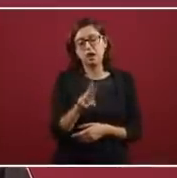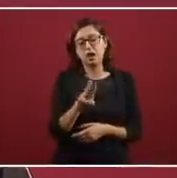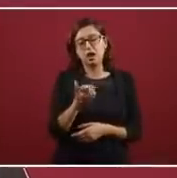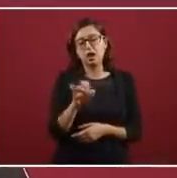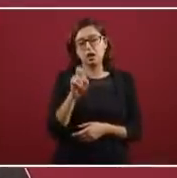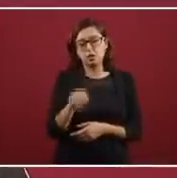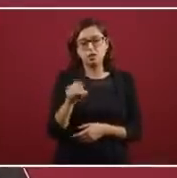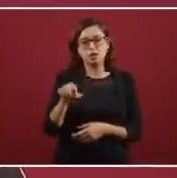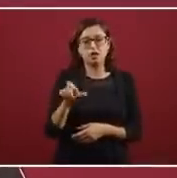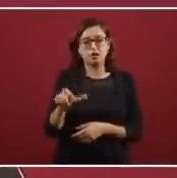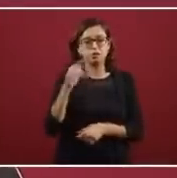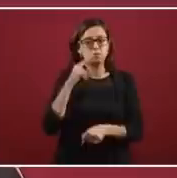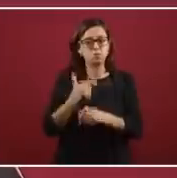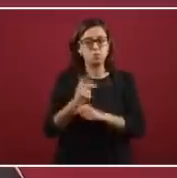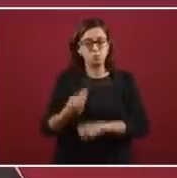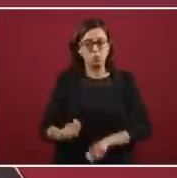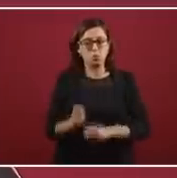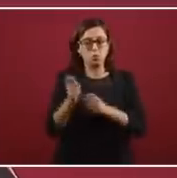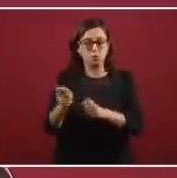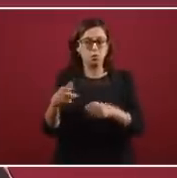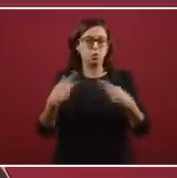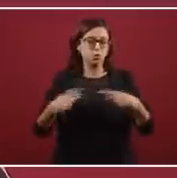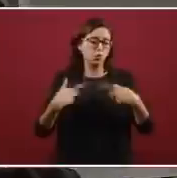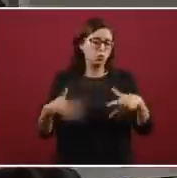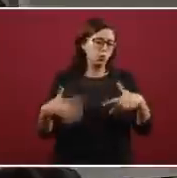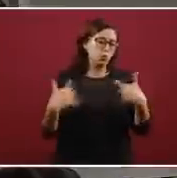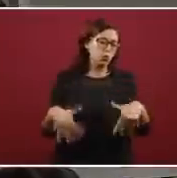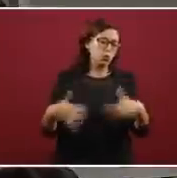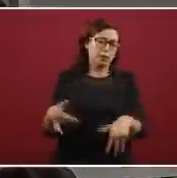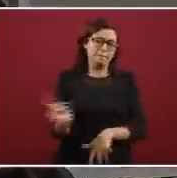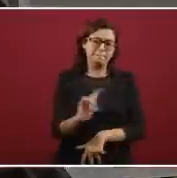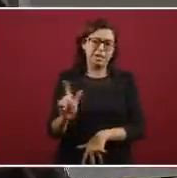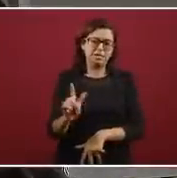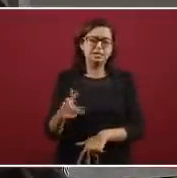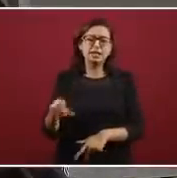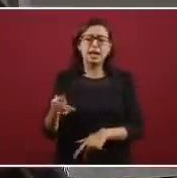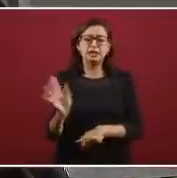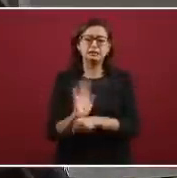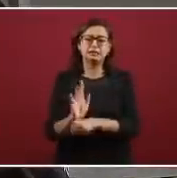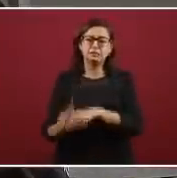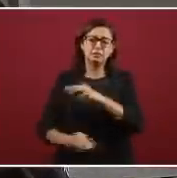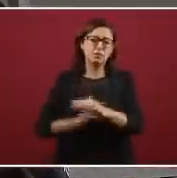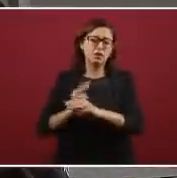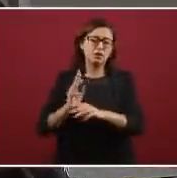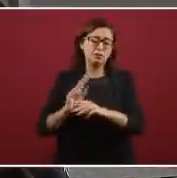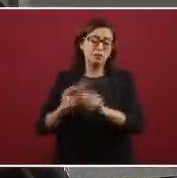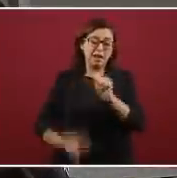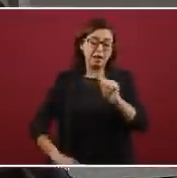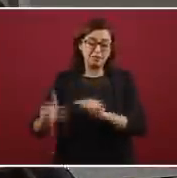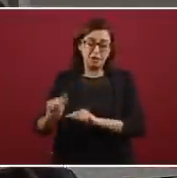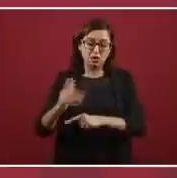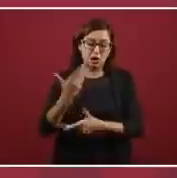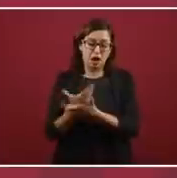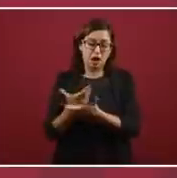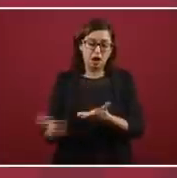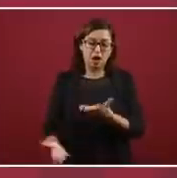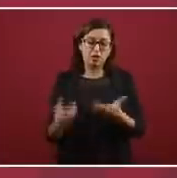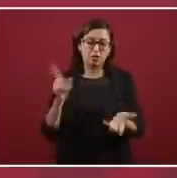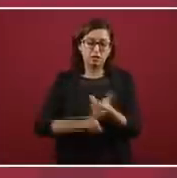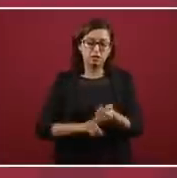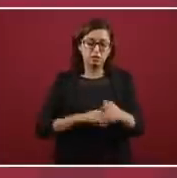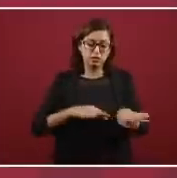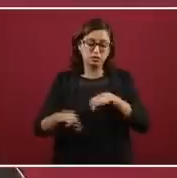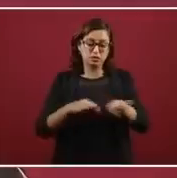es el responsable, es alguien con mucho prestigio, que ha trabajado con los mejores cineastas de México y hoy está prestando servicio a la presidencia